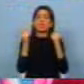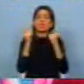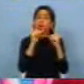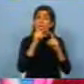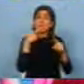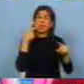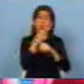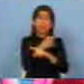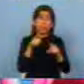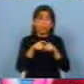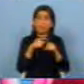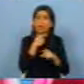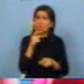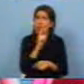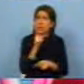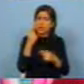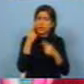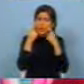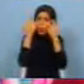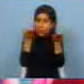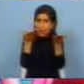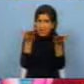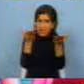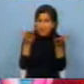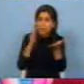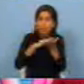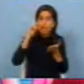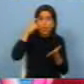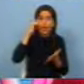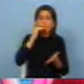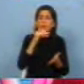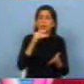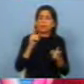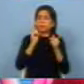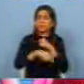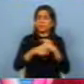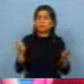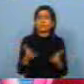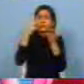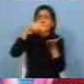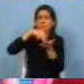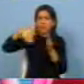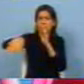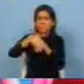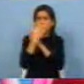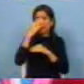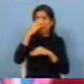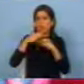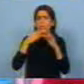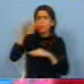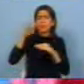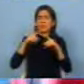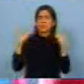que le gritaron. Como ella no quería que eso salga al aire, directamente se paró, se fue, se metió en la oficina donde